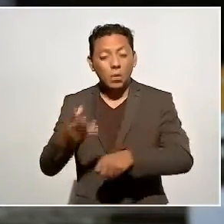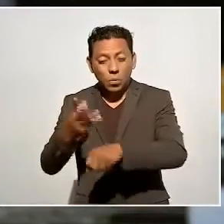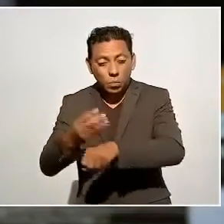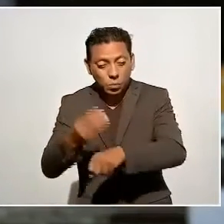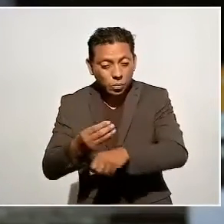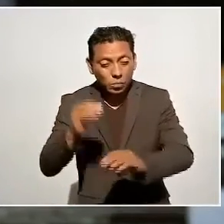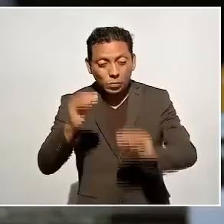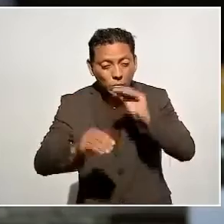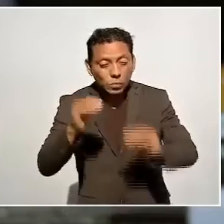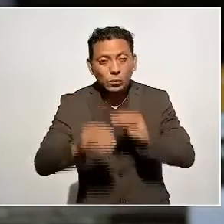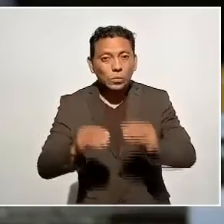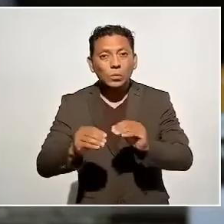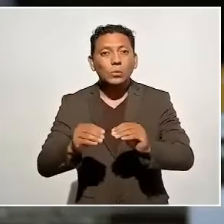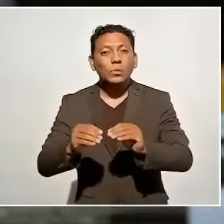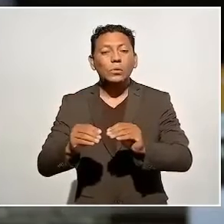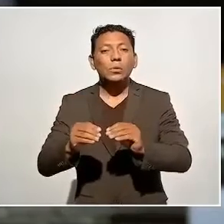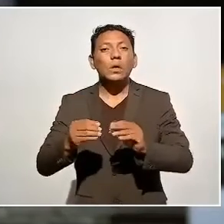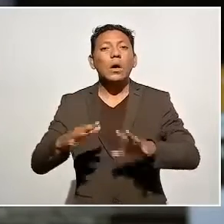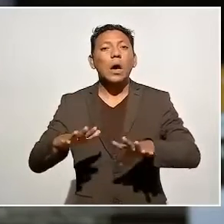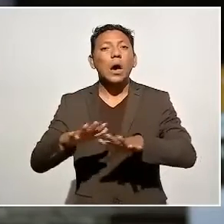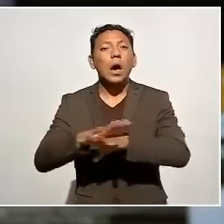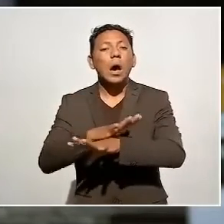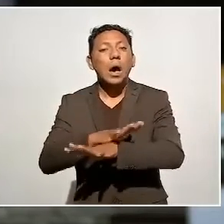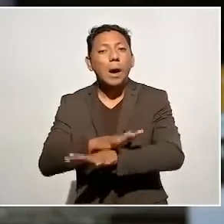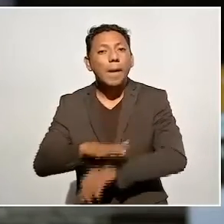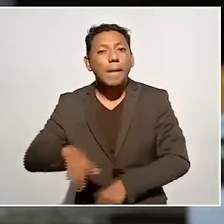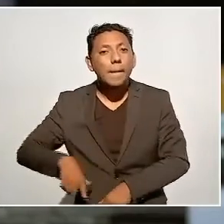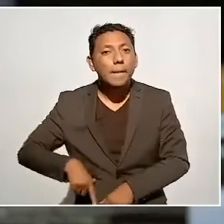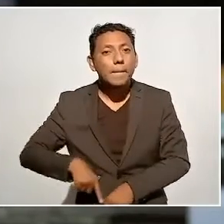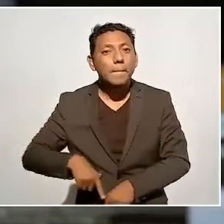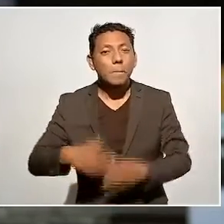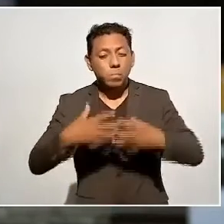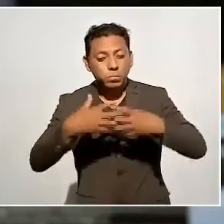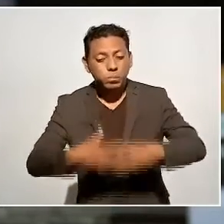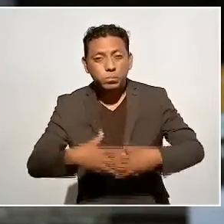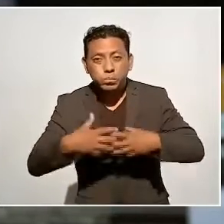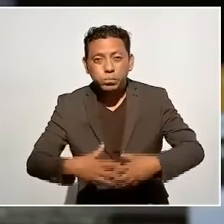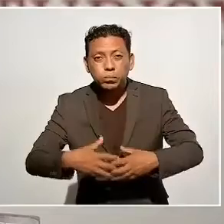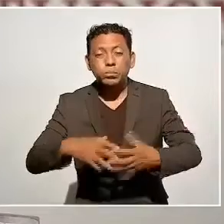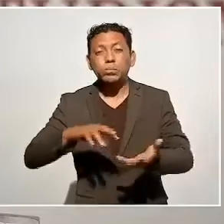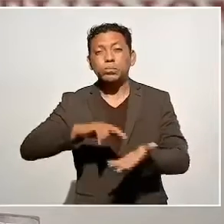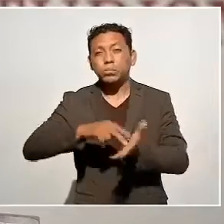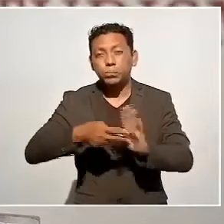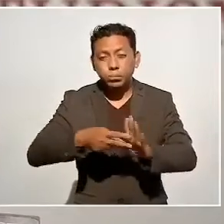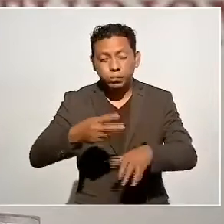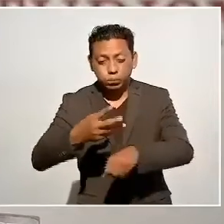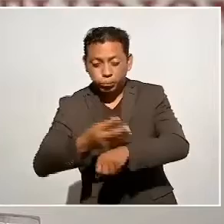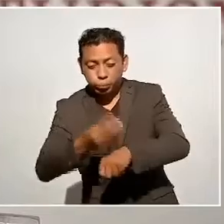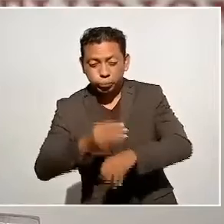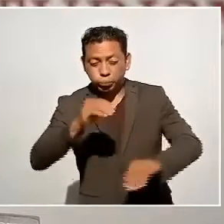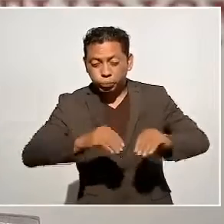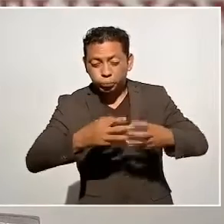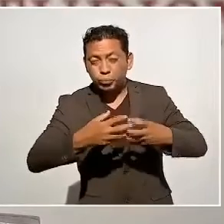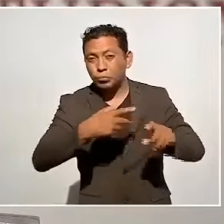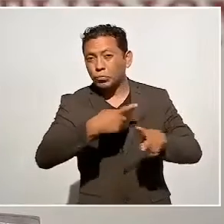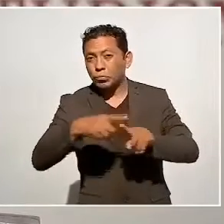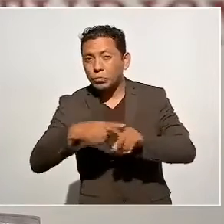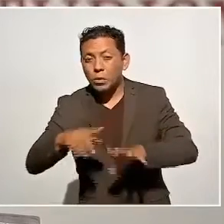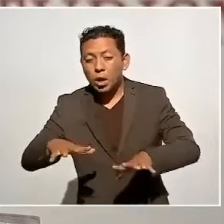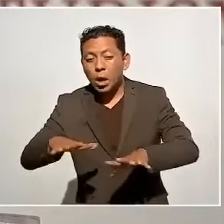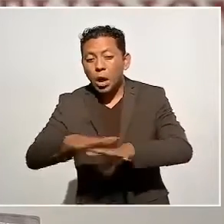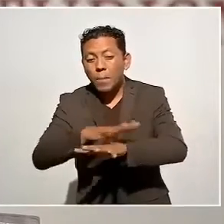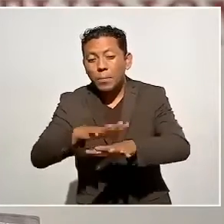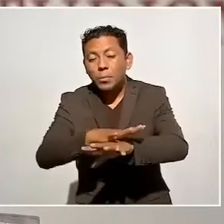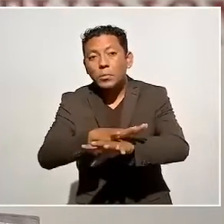restablecerse la República, se inició el despliegue de la ingeniería civil mexicana. El Colegio de Minería se transformó en la